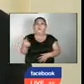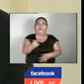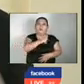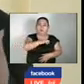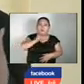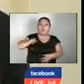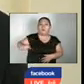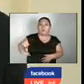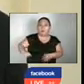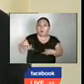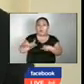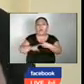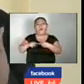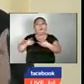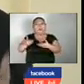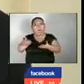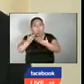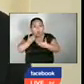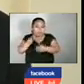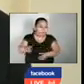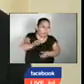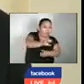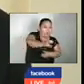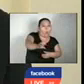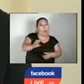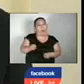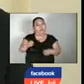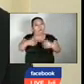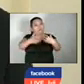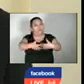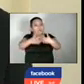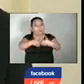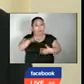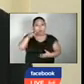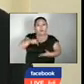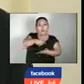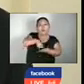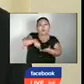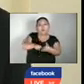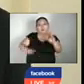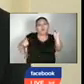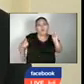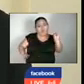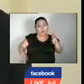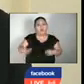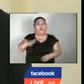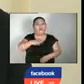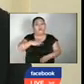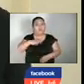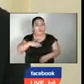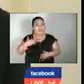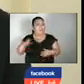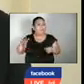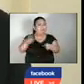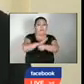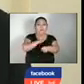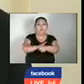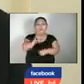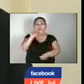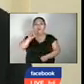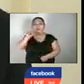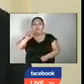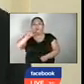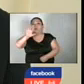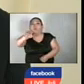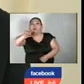aguas abajo, estamos hablando para riego y para consumo humano. el área metropolitana de San Salvador se abastece aproximadamente, 1.5 millones